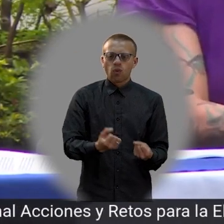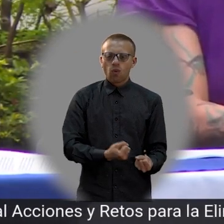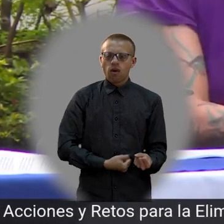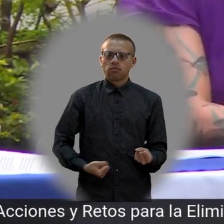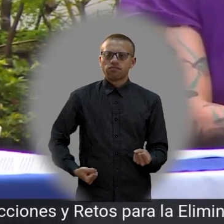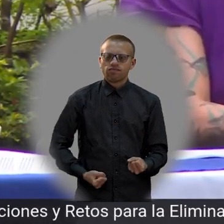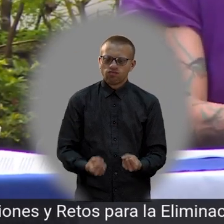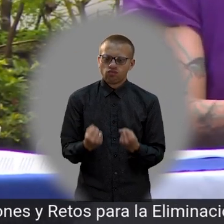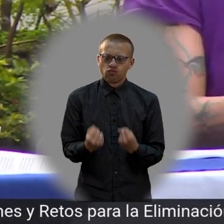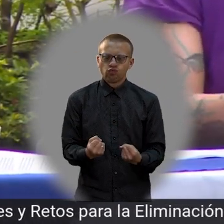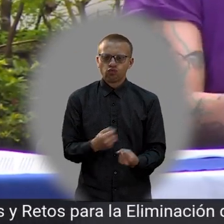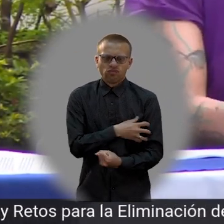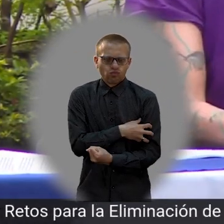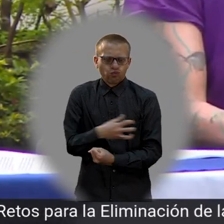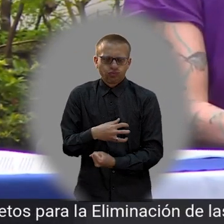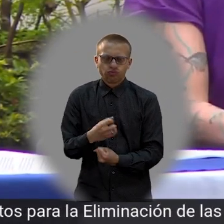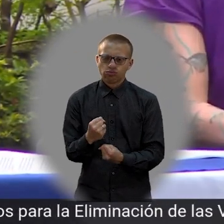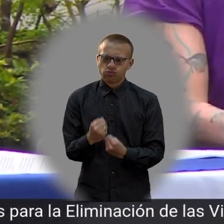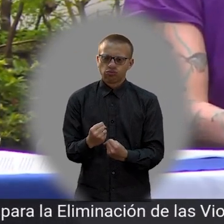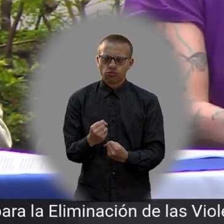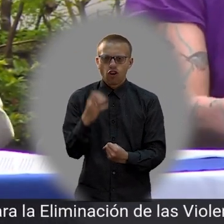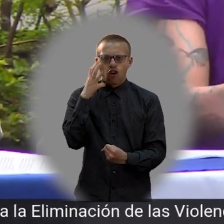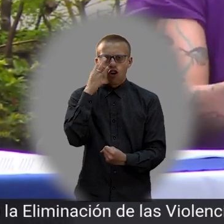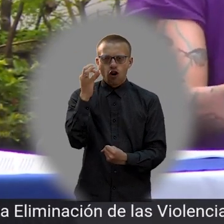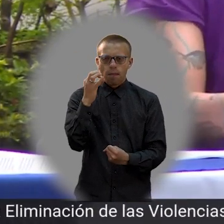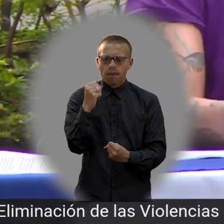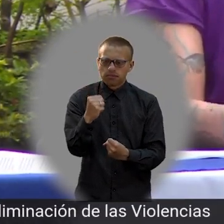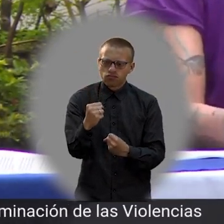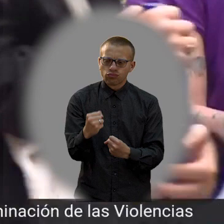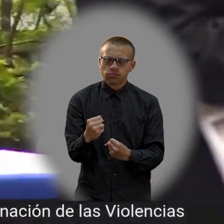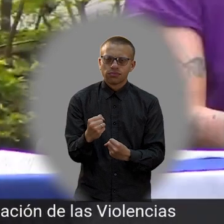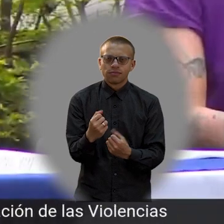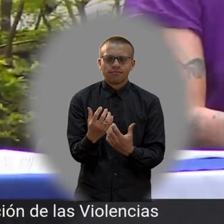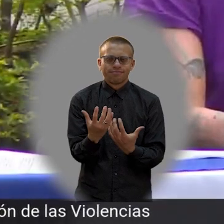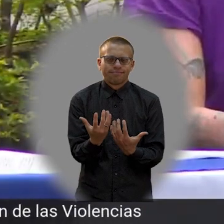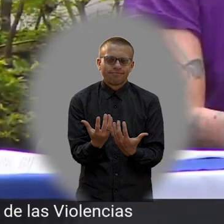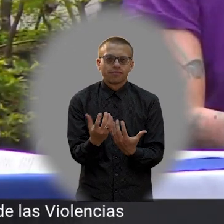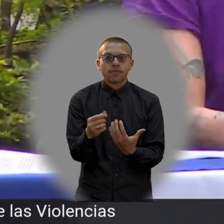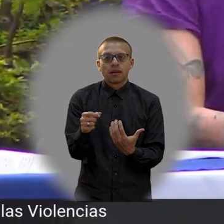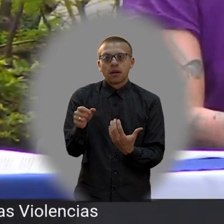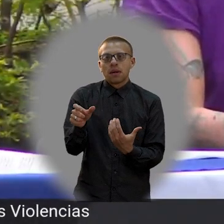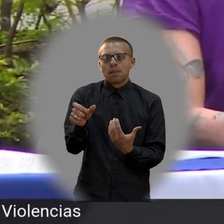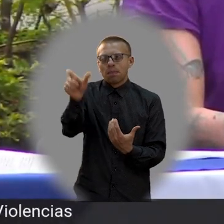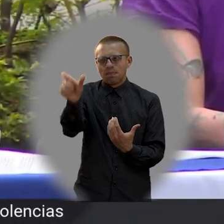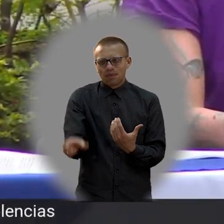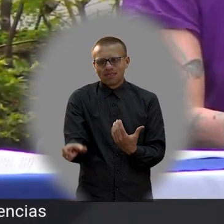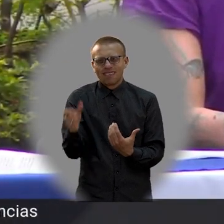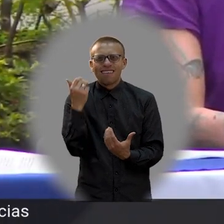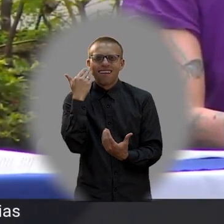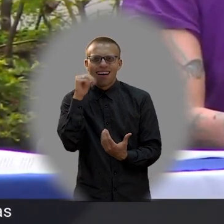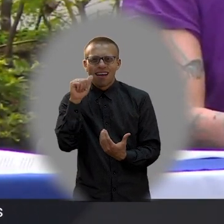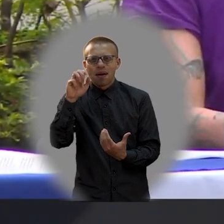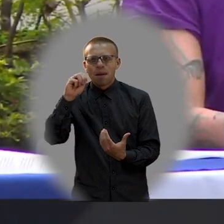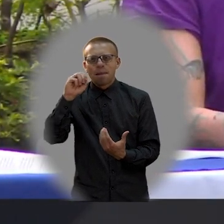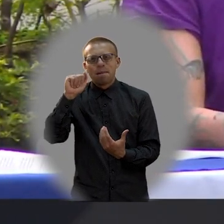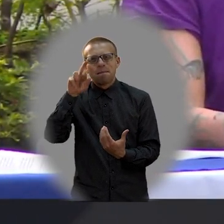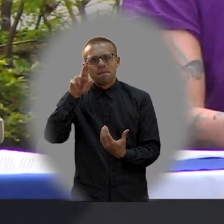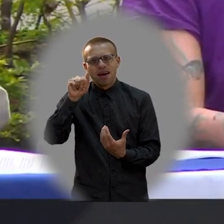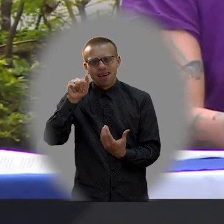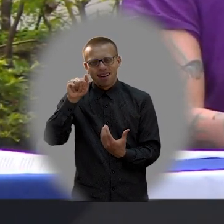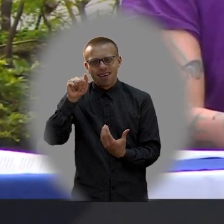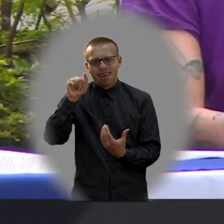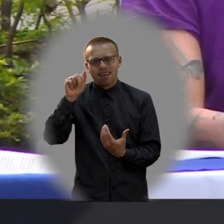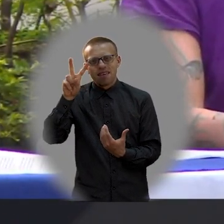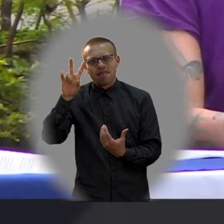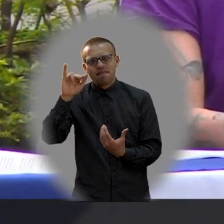de masculinidad y, como también lo dice la profesora Mara Viveros, están entregando